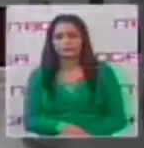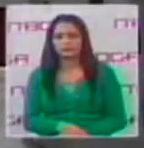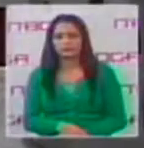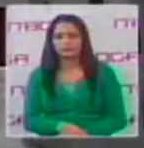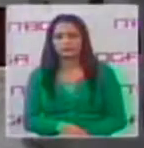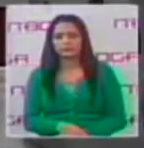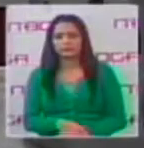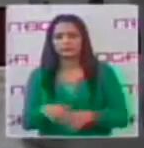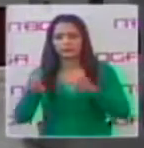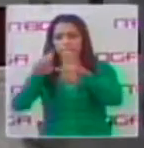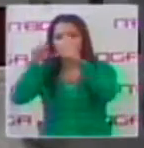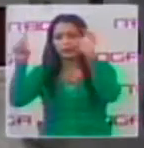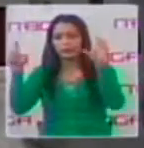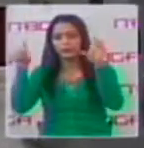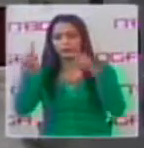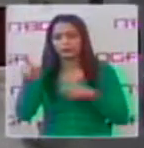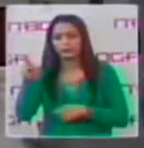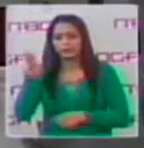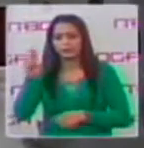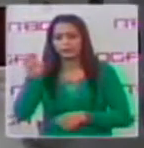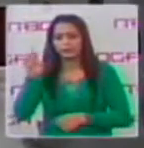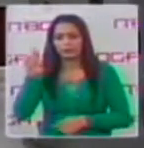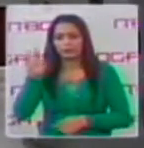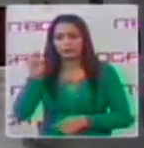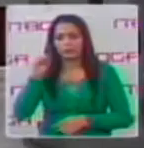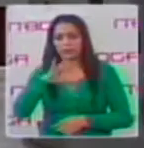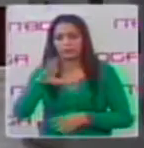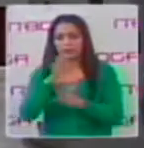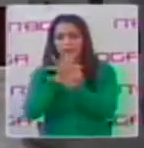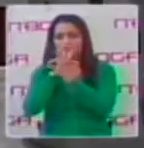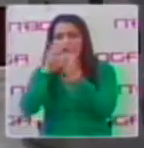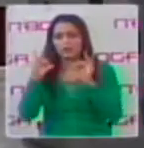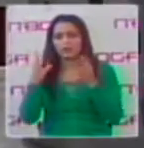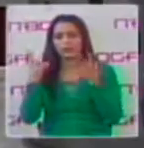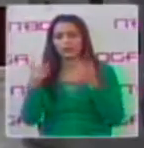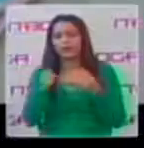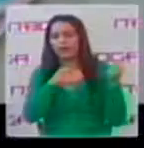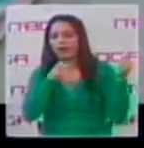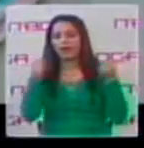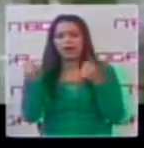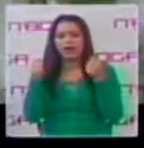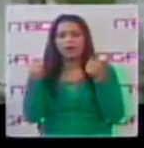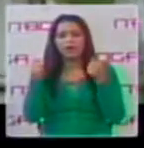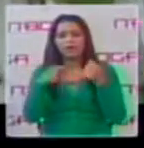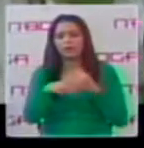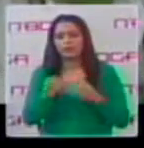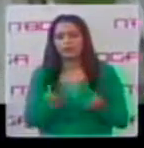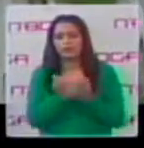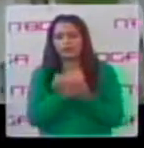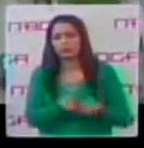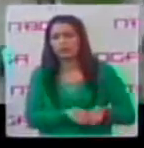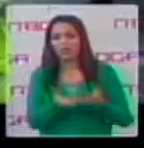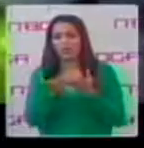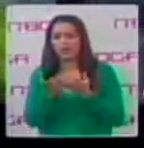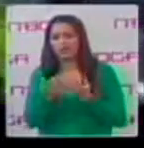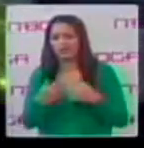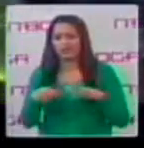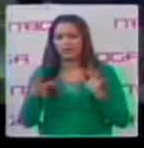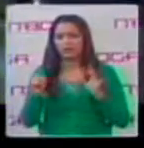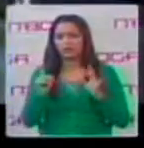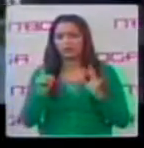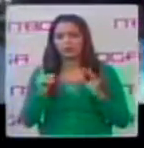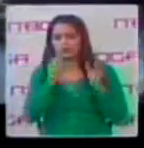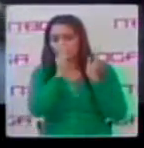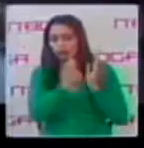El Consorcio Puerto Limpio busca transmitir a través de su campaña de comunicación denominada Desechos sin Desperdicio el mensaje clasificar